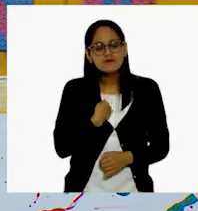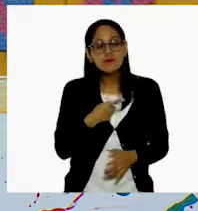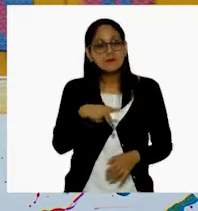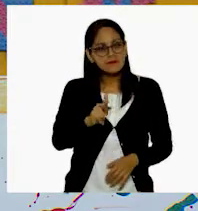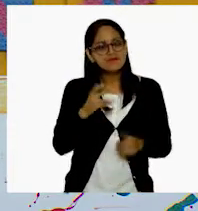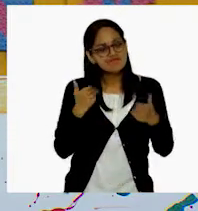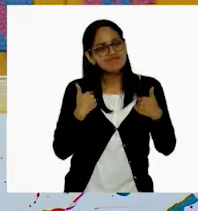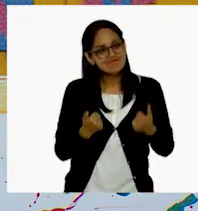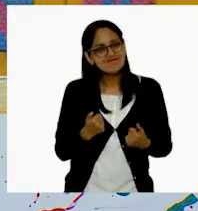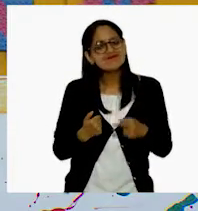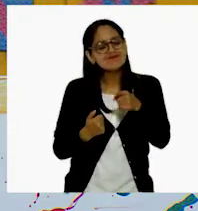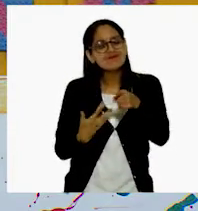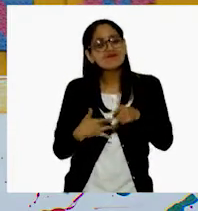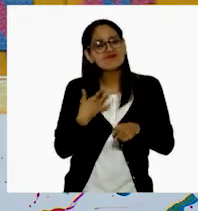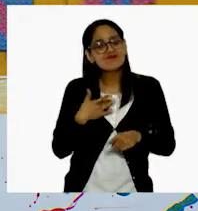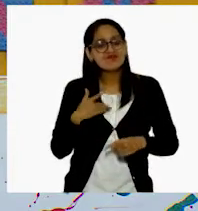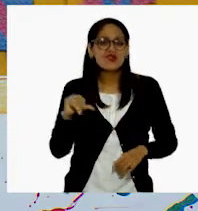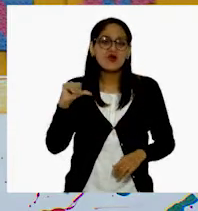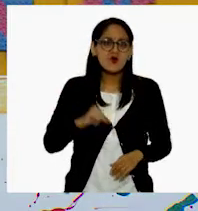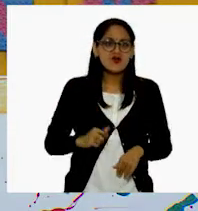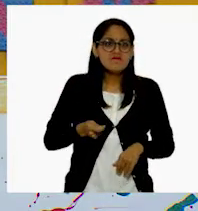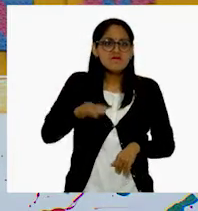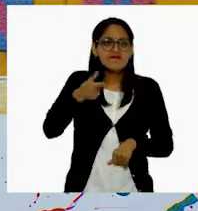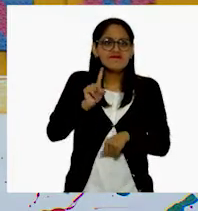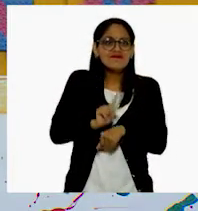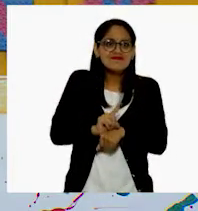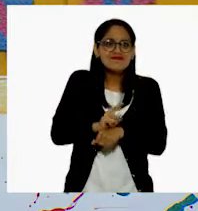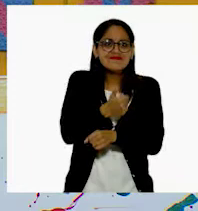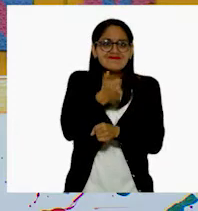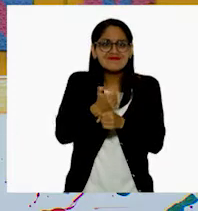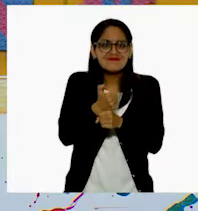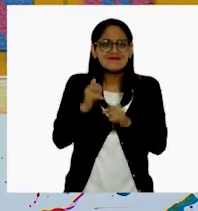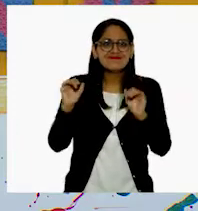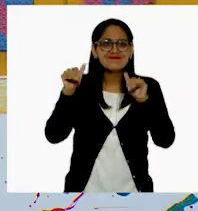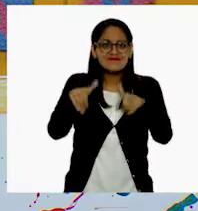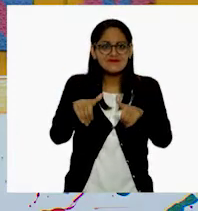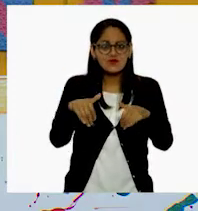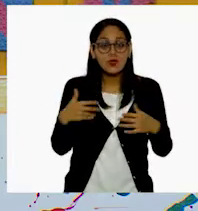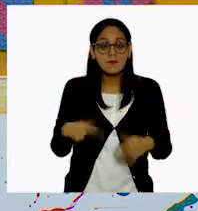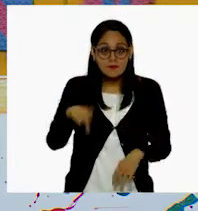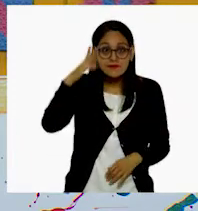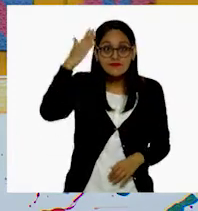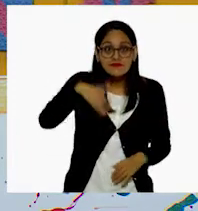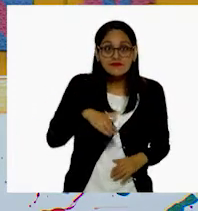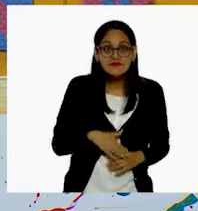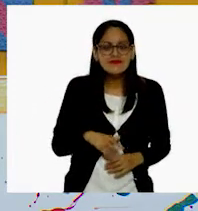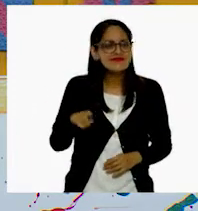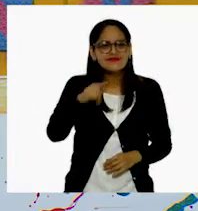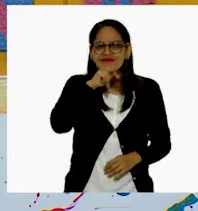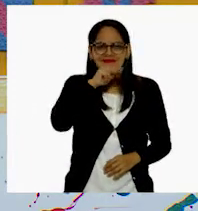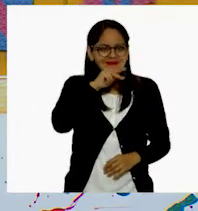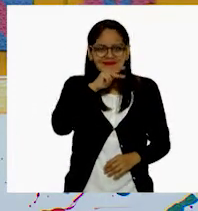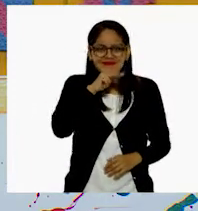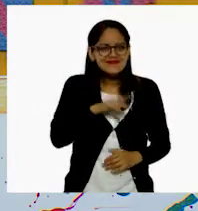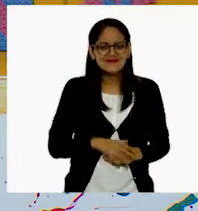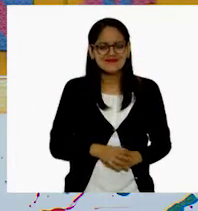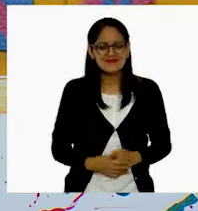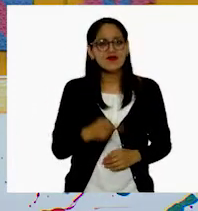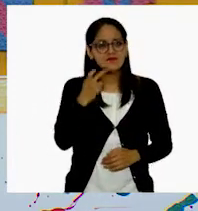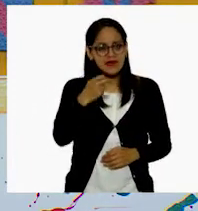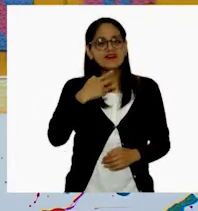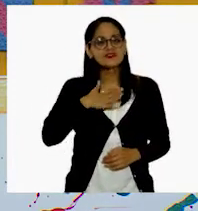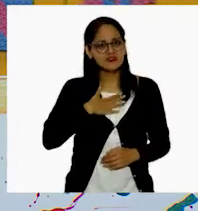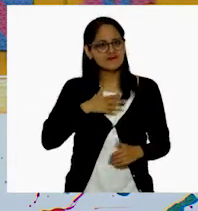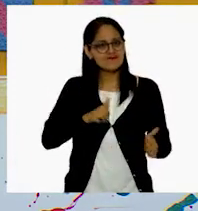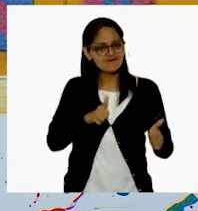cómo te sientes porque hoy es tu primer día en la primaria. Pero, ¿sabes qué? No te preocupes. Para eso yo